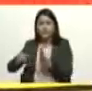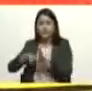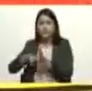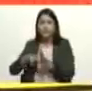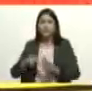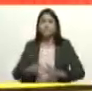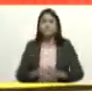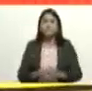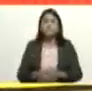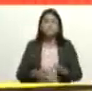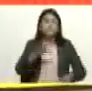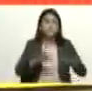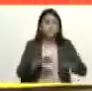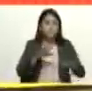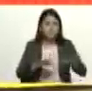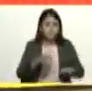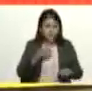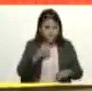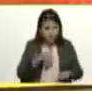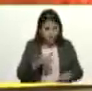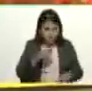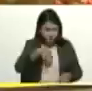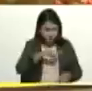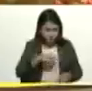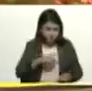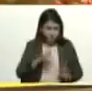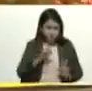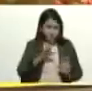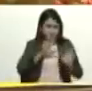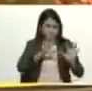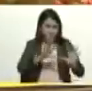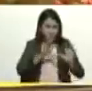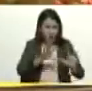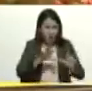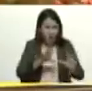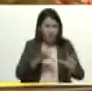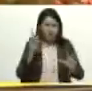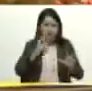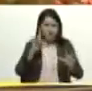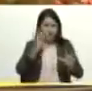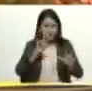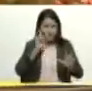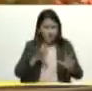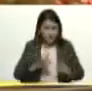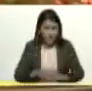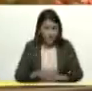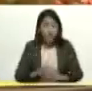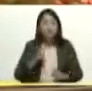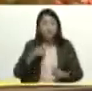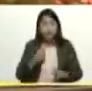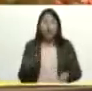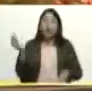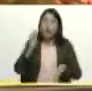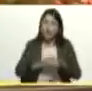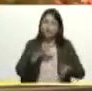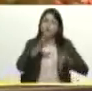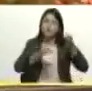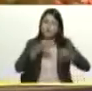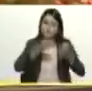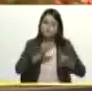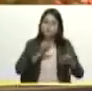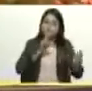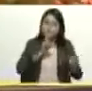Alguna gente creería que estábamos mamando gallo. ¿Ah? Y lo volví a decir en el acto frente a nuestro